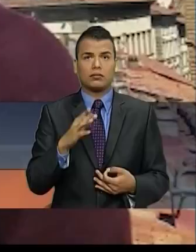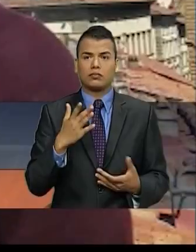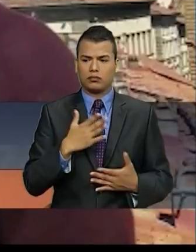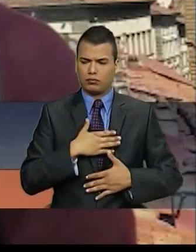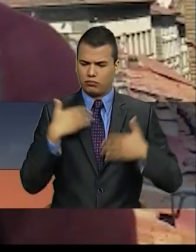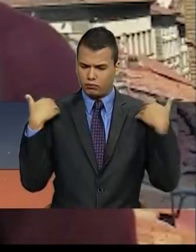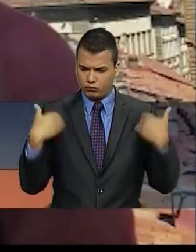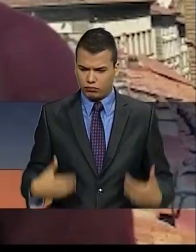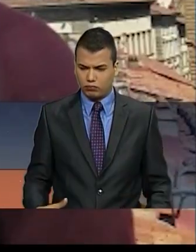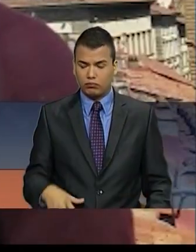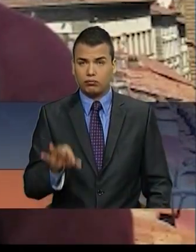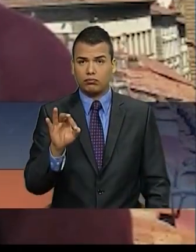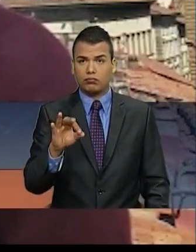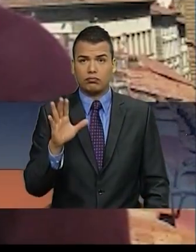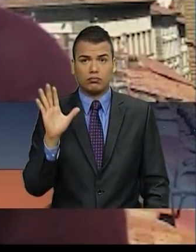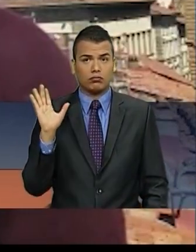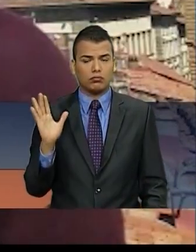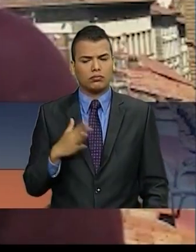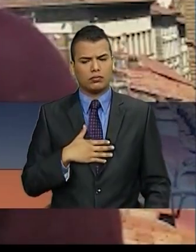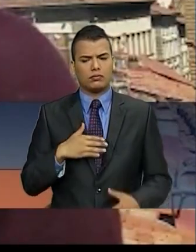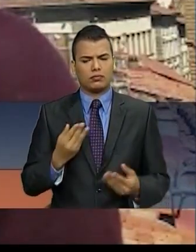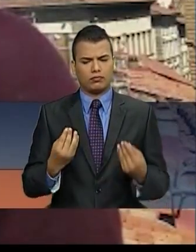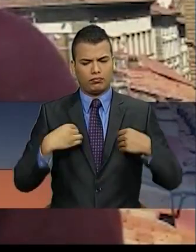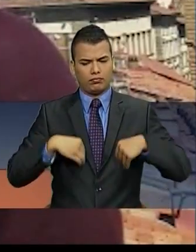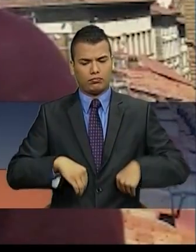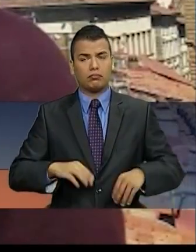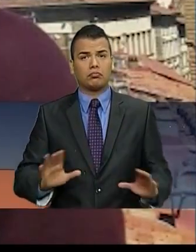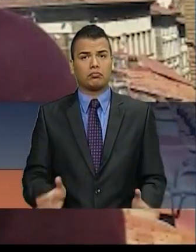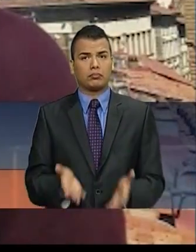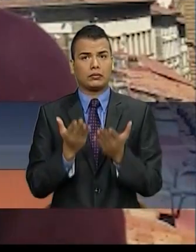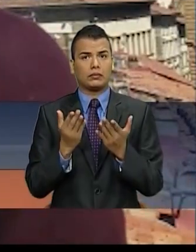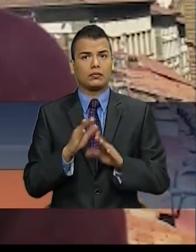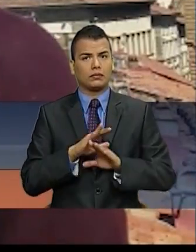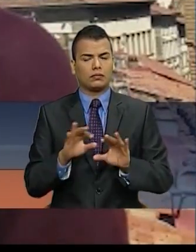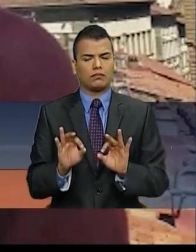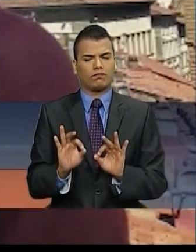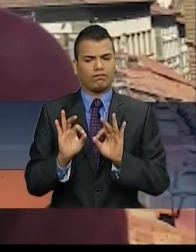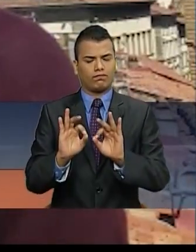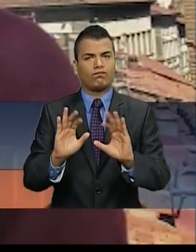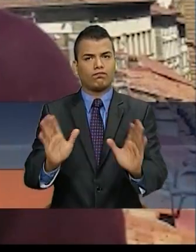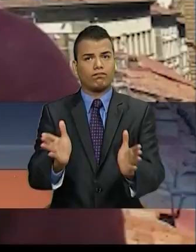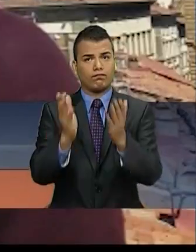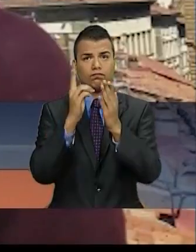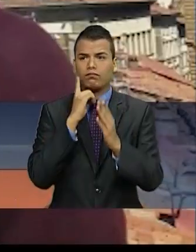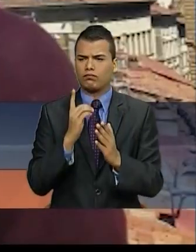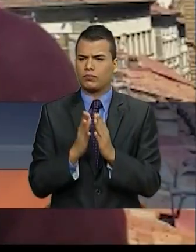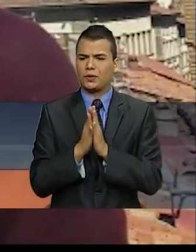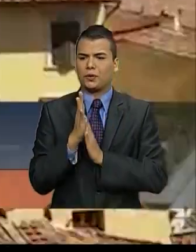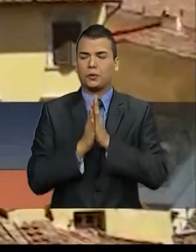selección. Y eso me motiva mucho más para seguir dando lo mejor de mí, para seguir